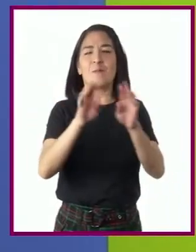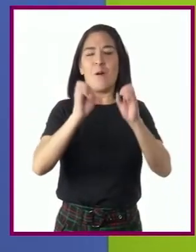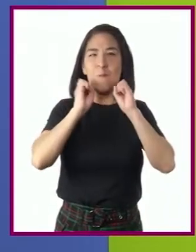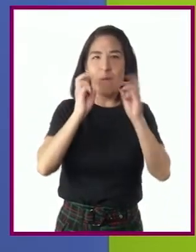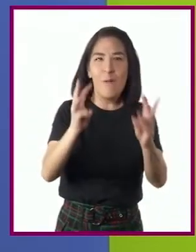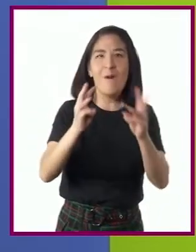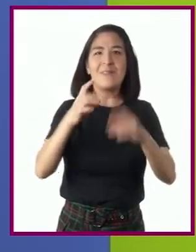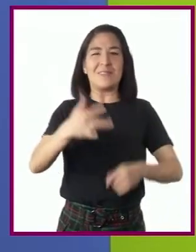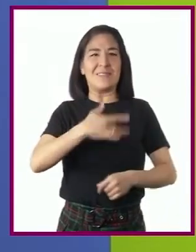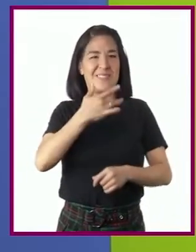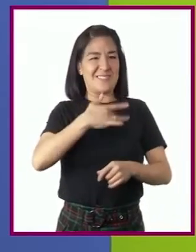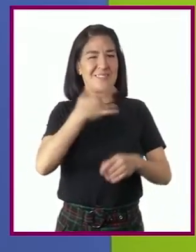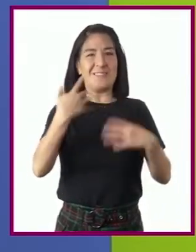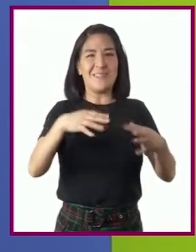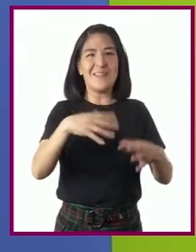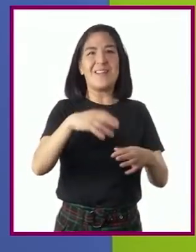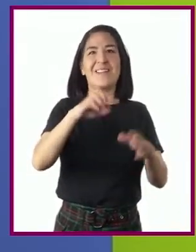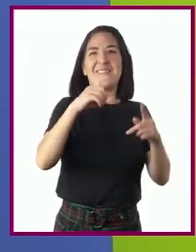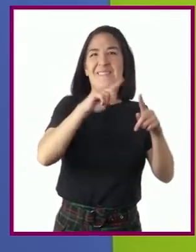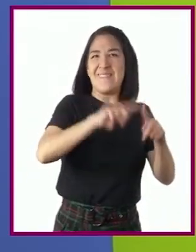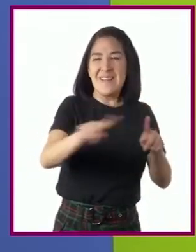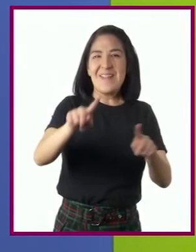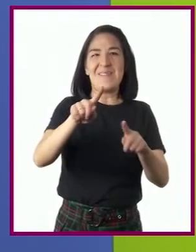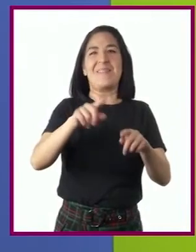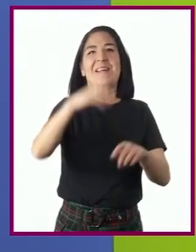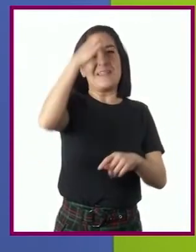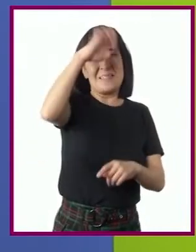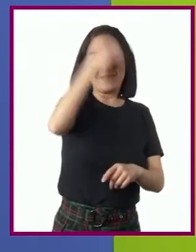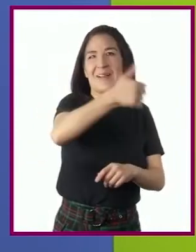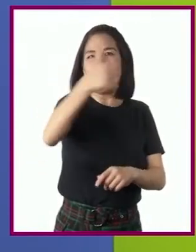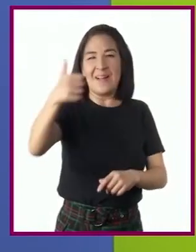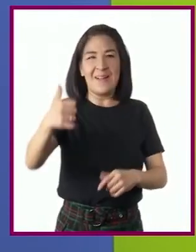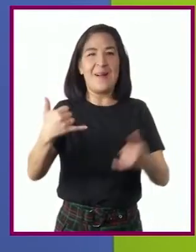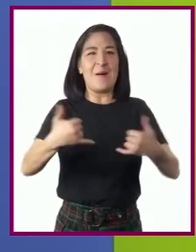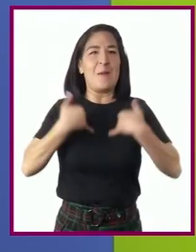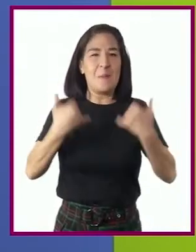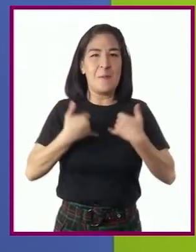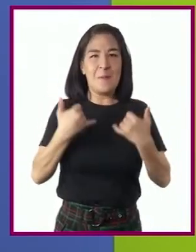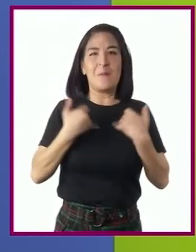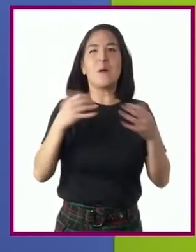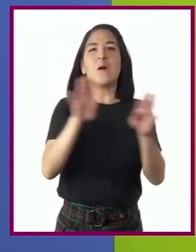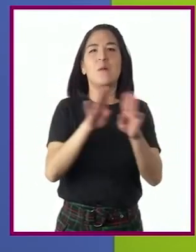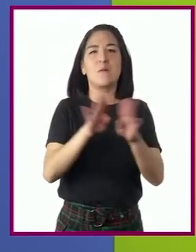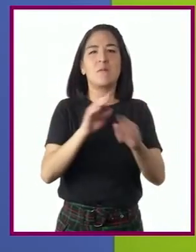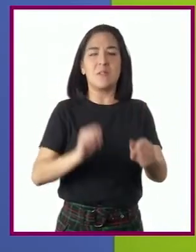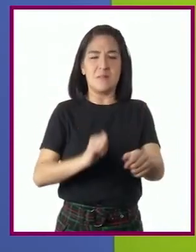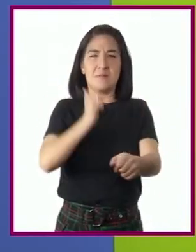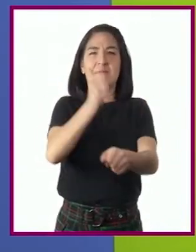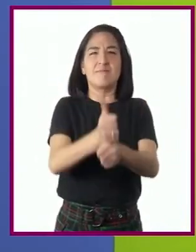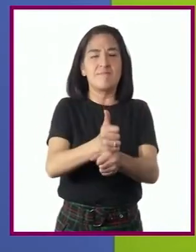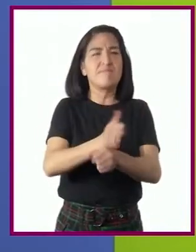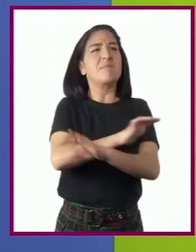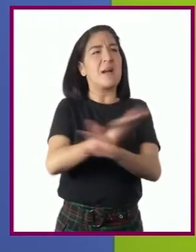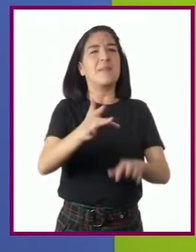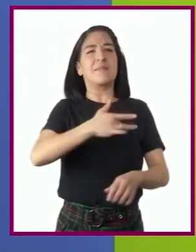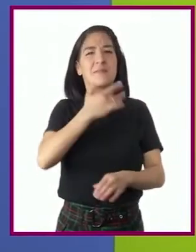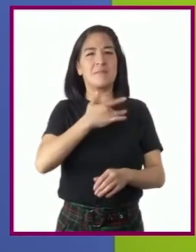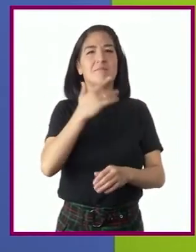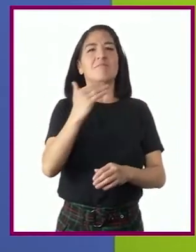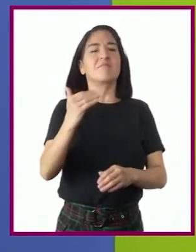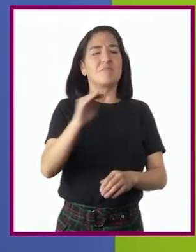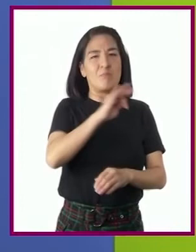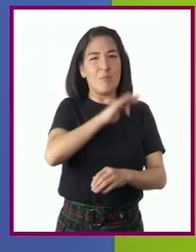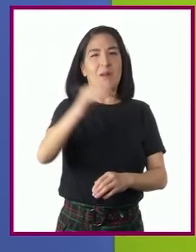Esta experiencia promueve que las y los jóvenes puedan posicionarse con una mayor conciencia para opinar y